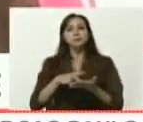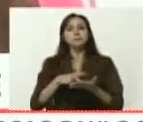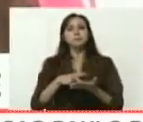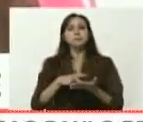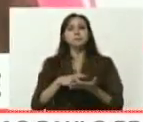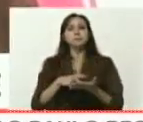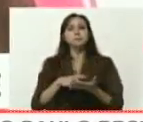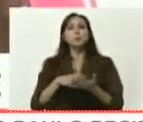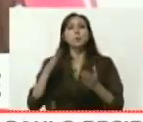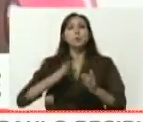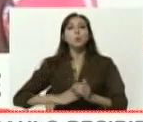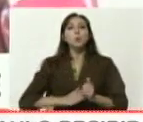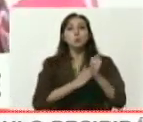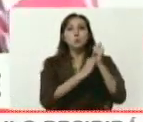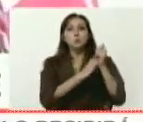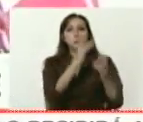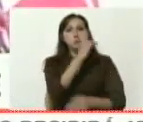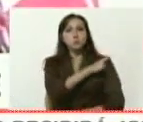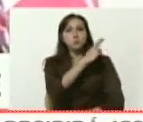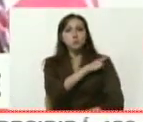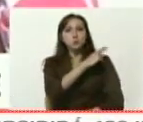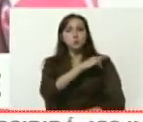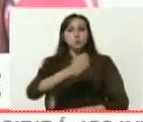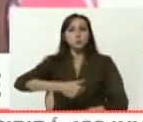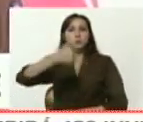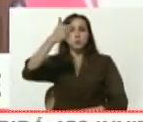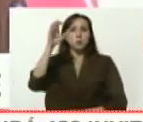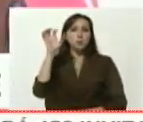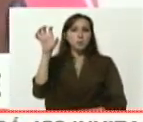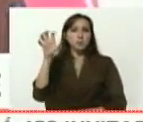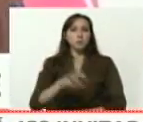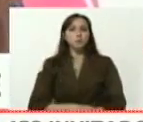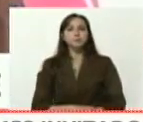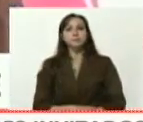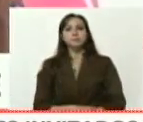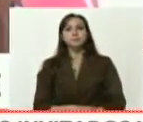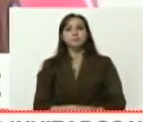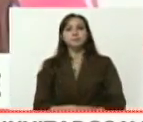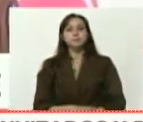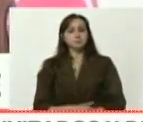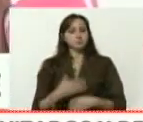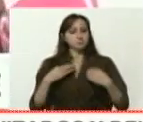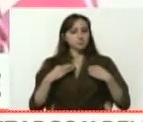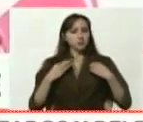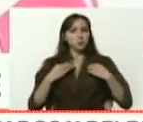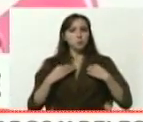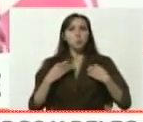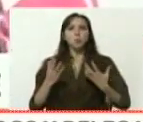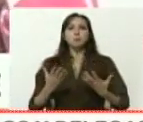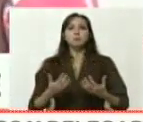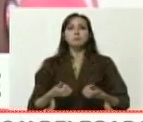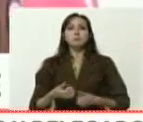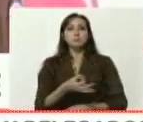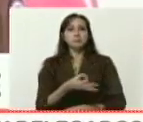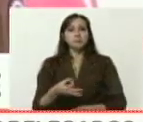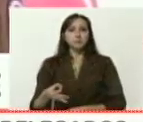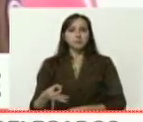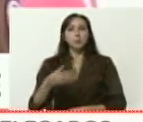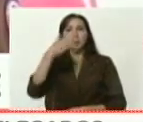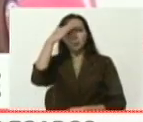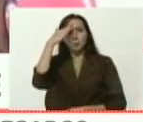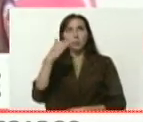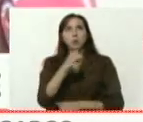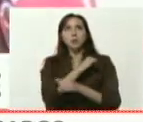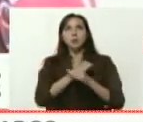como jefe de Estado Mayor de su comandancia en jefe, portando el uniforme glorioso del Ejército